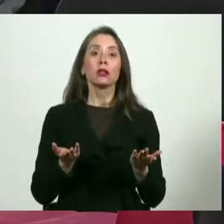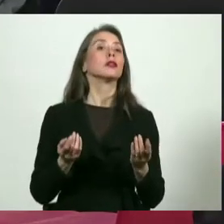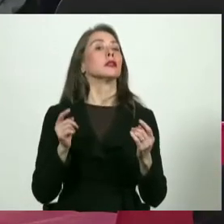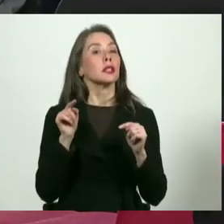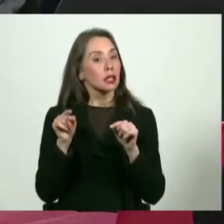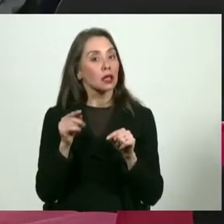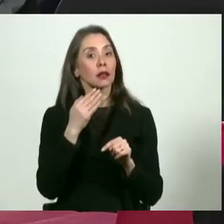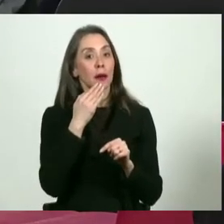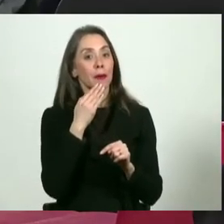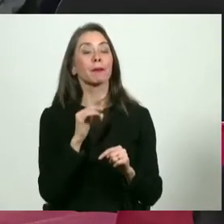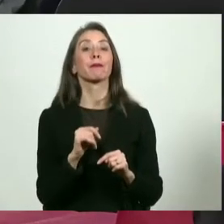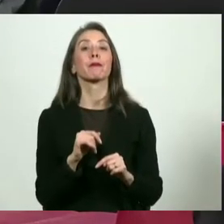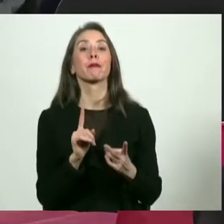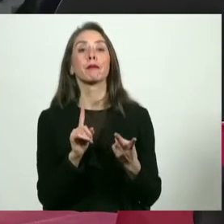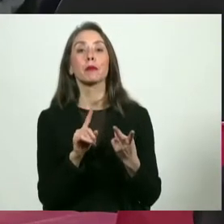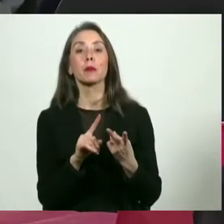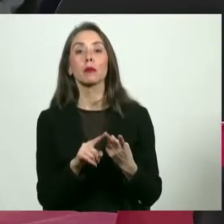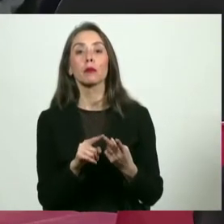ello.